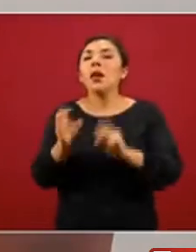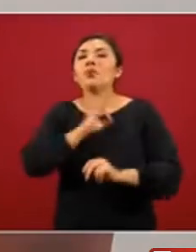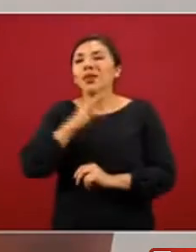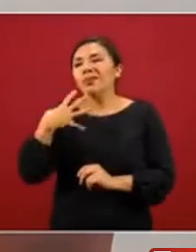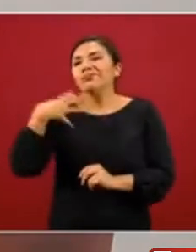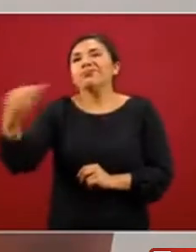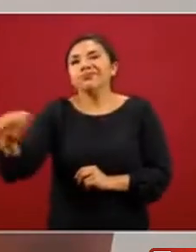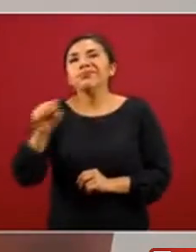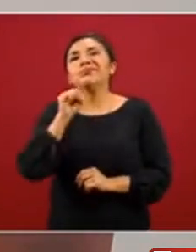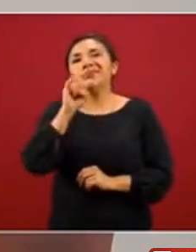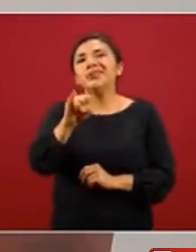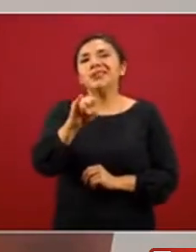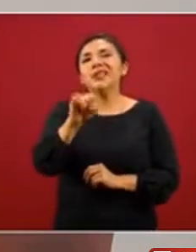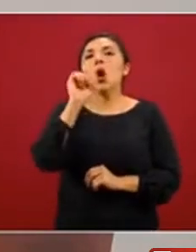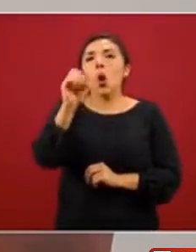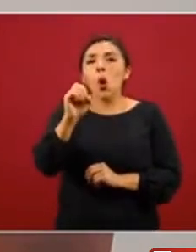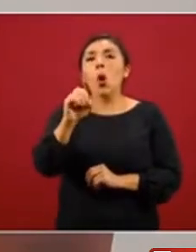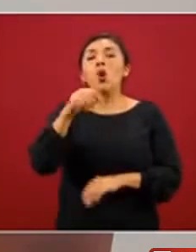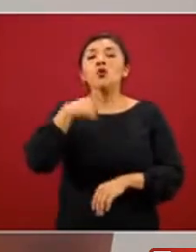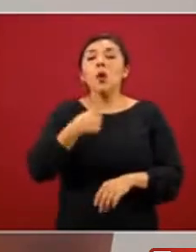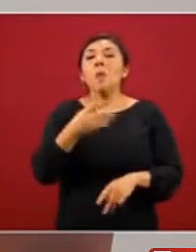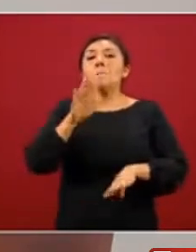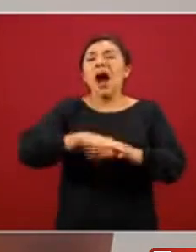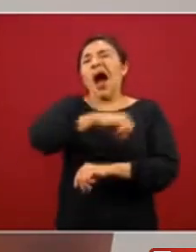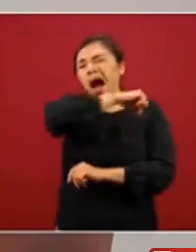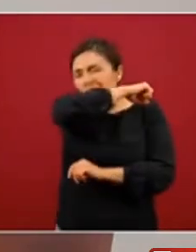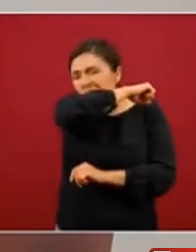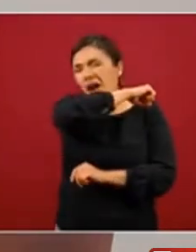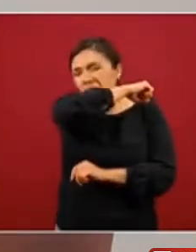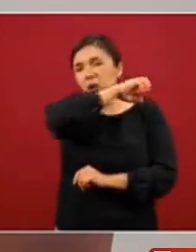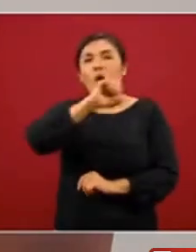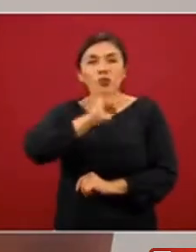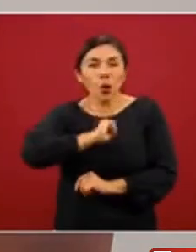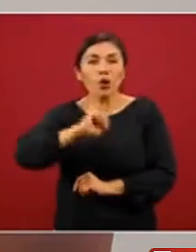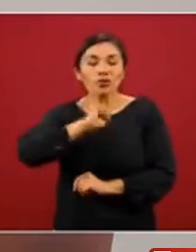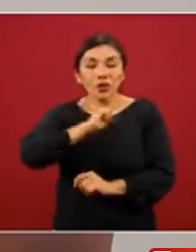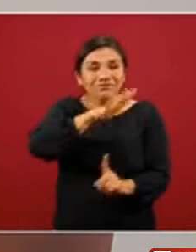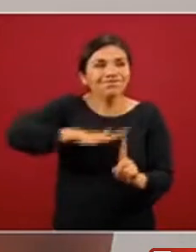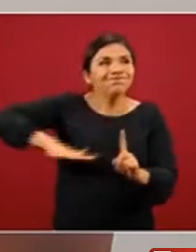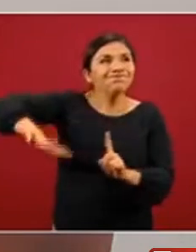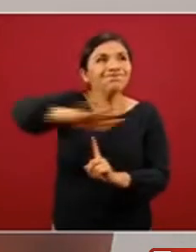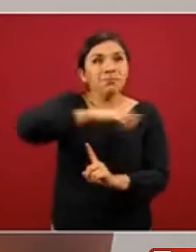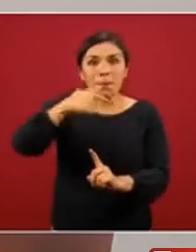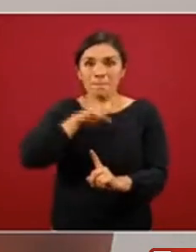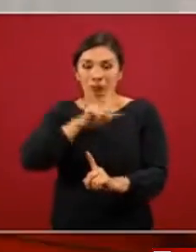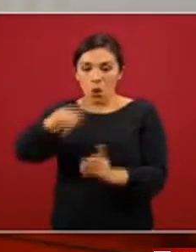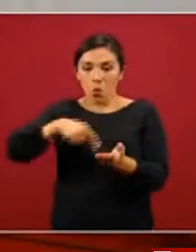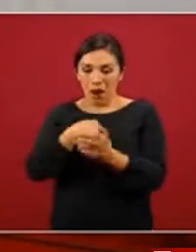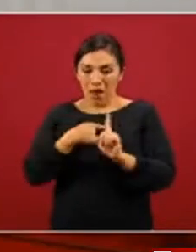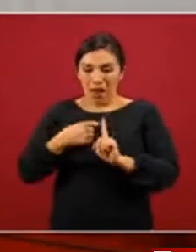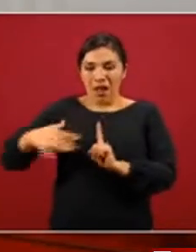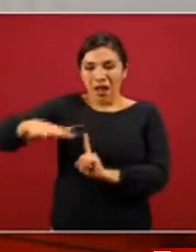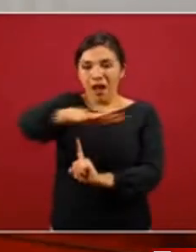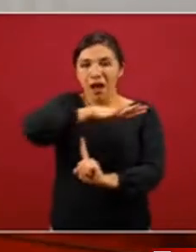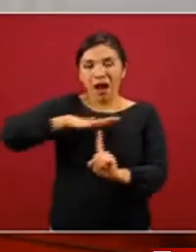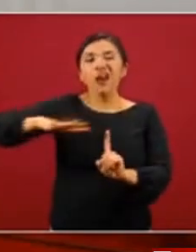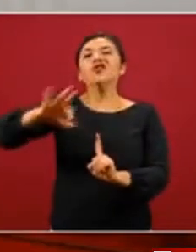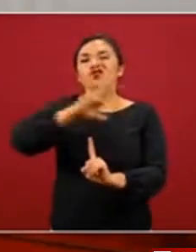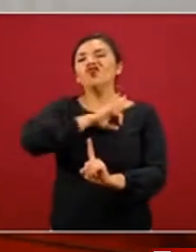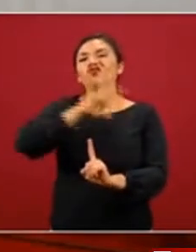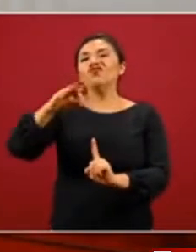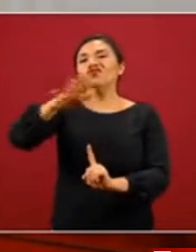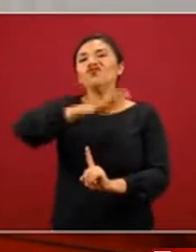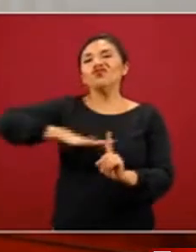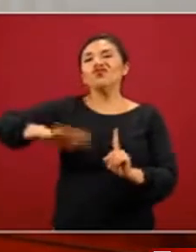personas o que, al producir más gotas, mi ambiente alrededor del que me encuentro tenga mayor probabilidad de estar